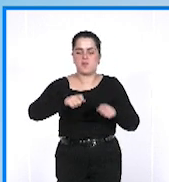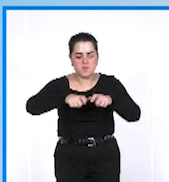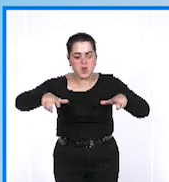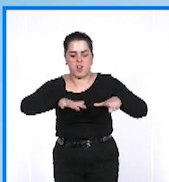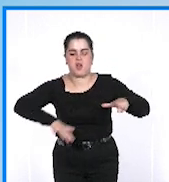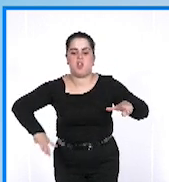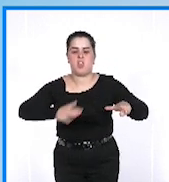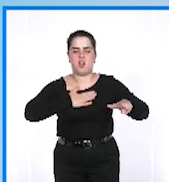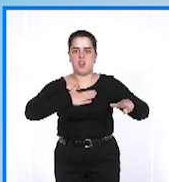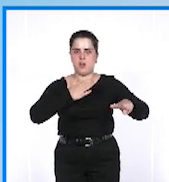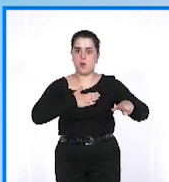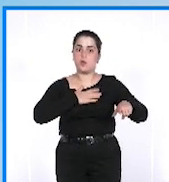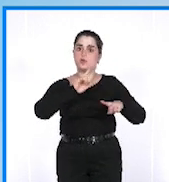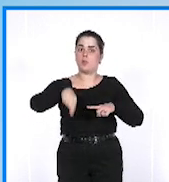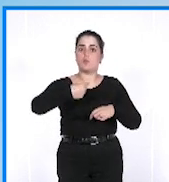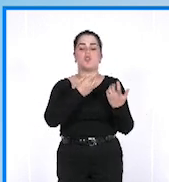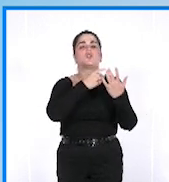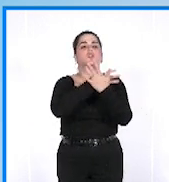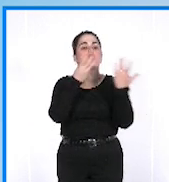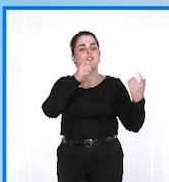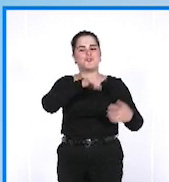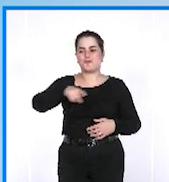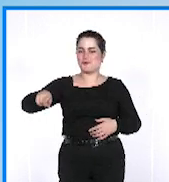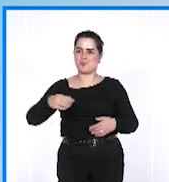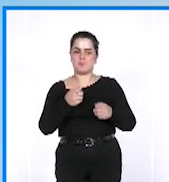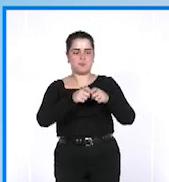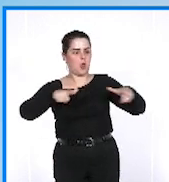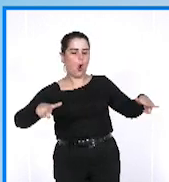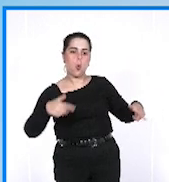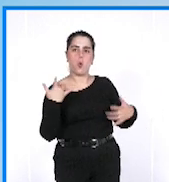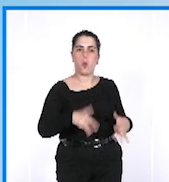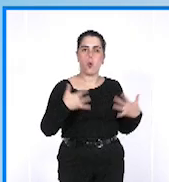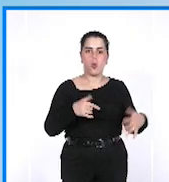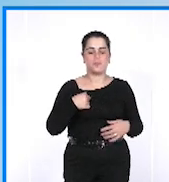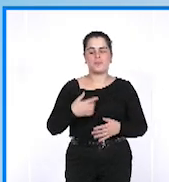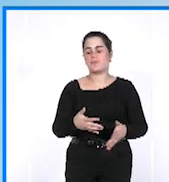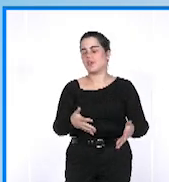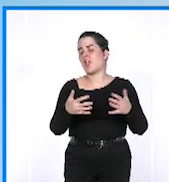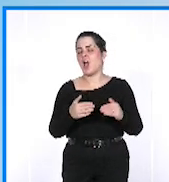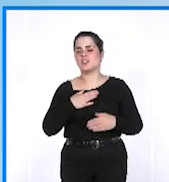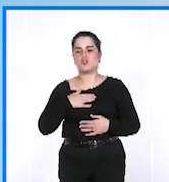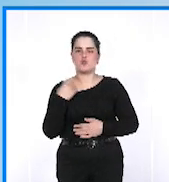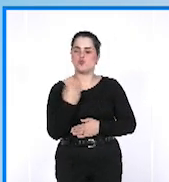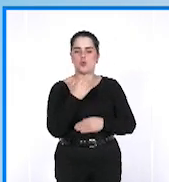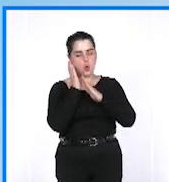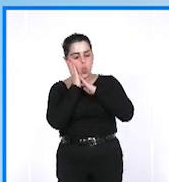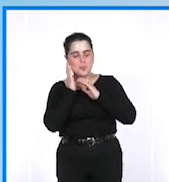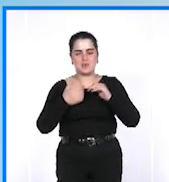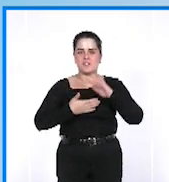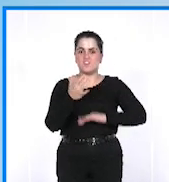18 meses después Pues nos decía me gusta que aquí no duermo con tres me gusta dormir sola me encanta el tener un espacio propio una